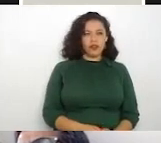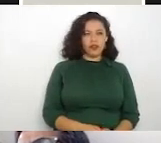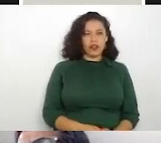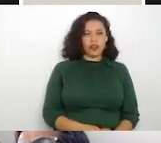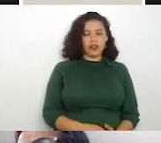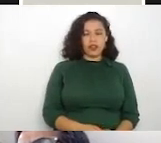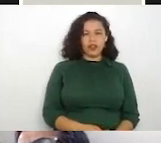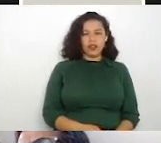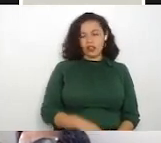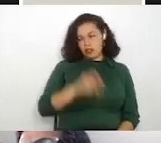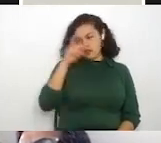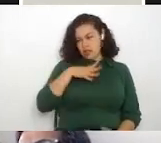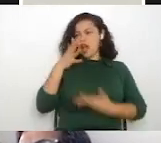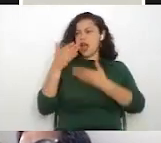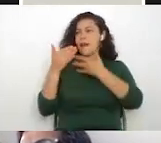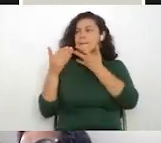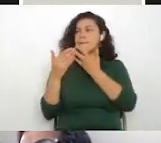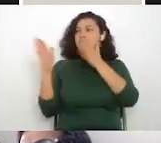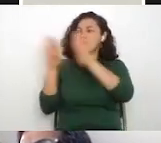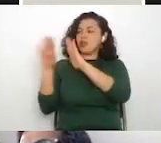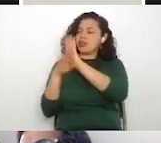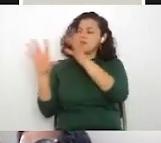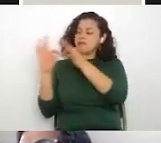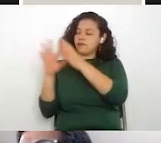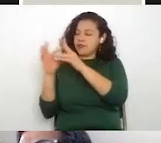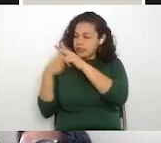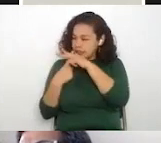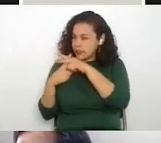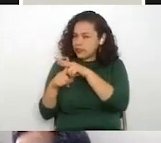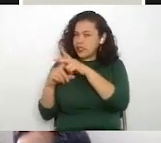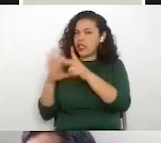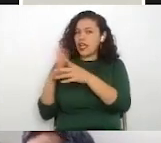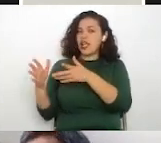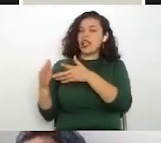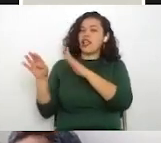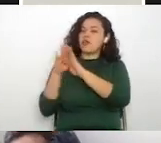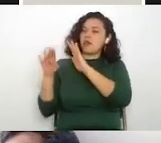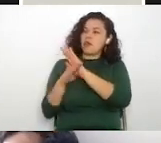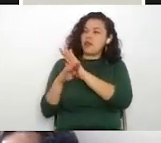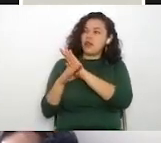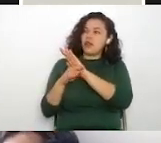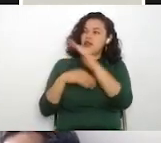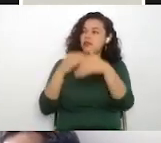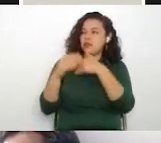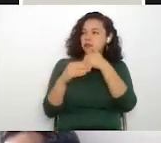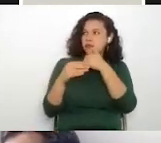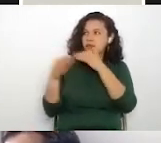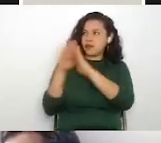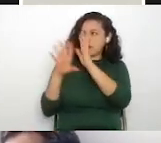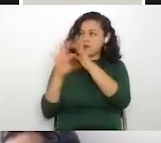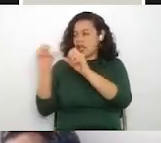Usualmente al inicio del procedimiento se pone, este procedimiento aplica para el área de no sé qué,